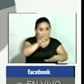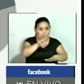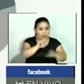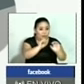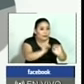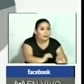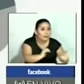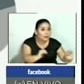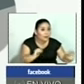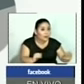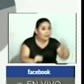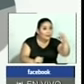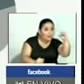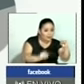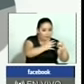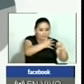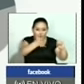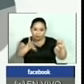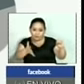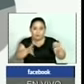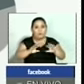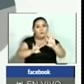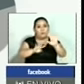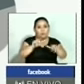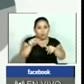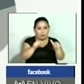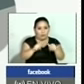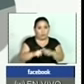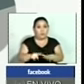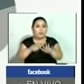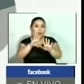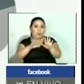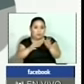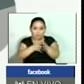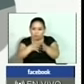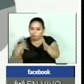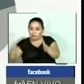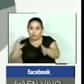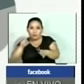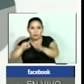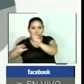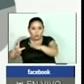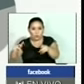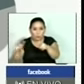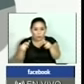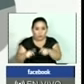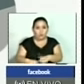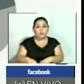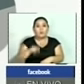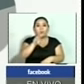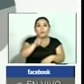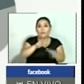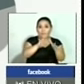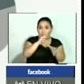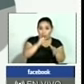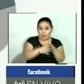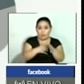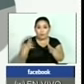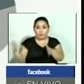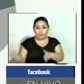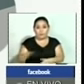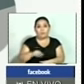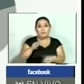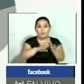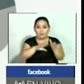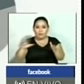13 niños de 0 a 9 años, de 10 a 19, 18, de 20 a 39, 245, de 40